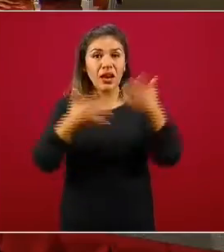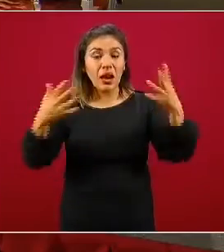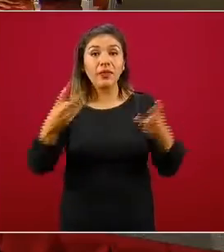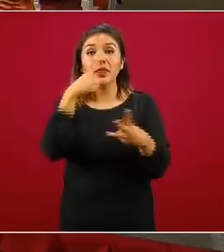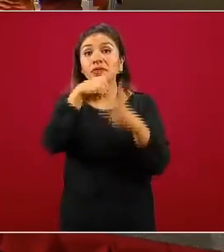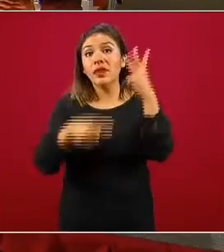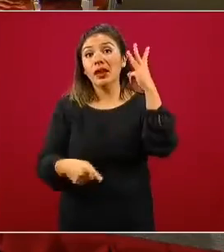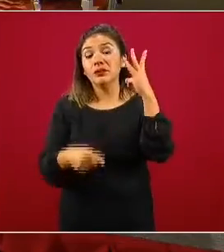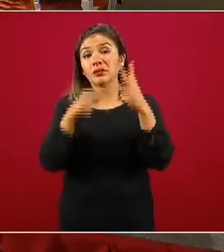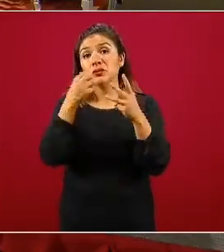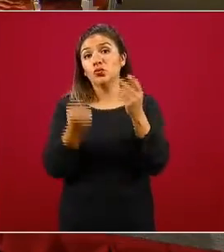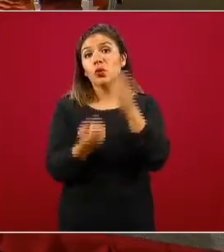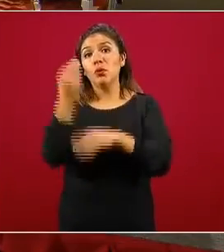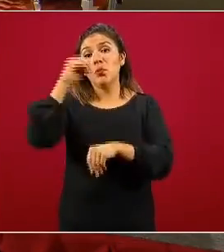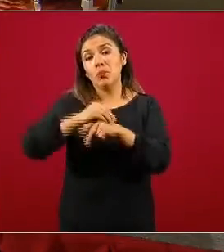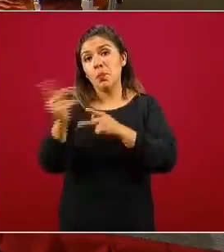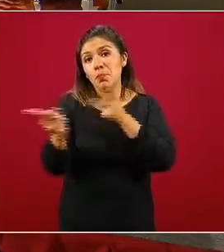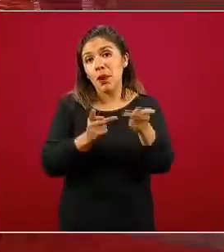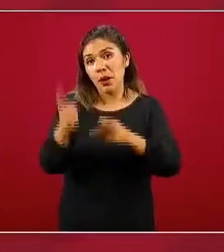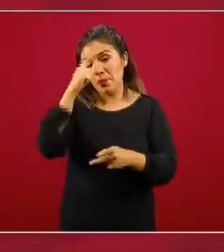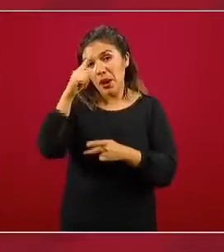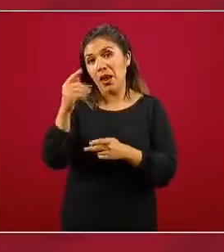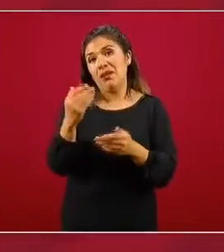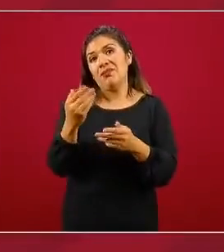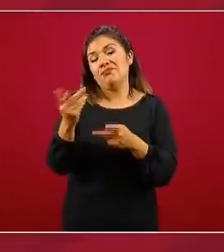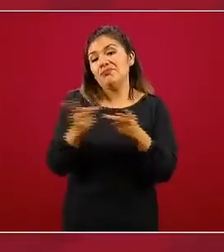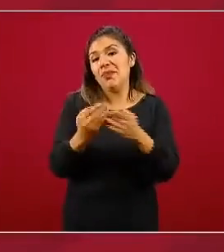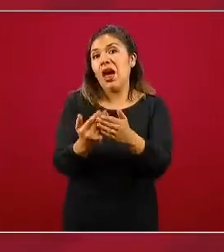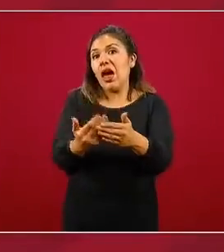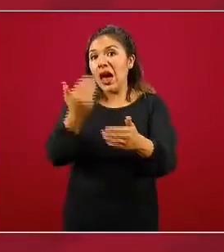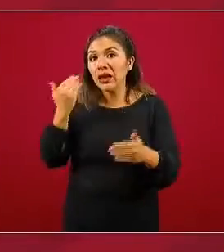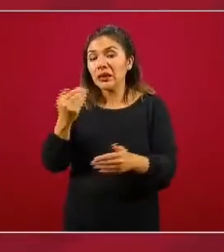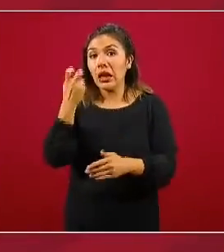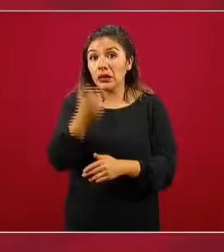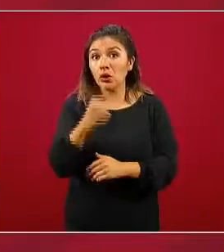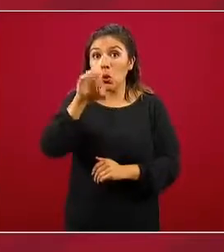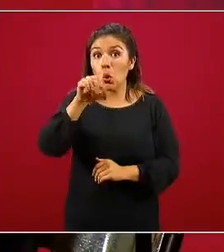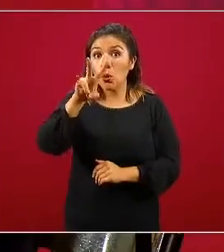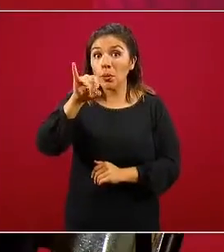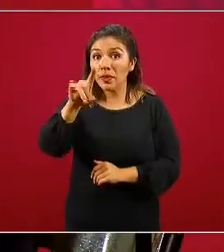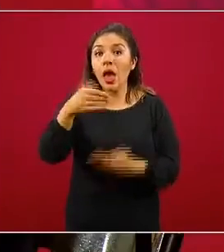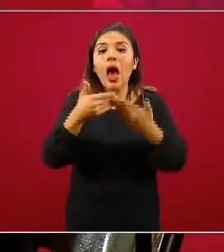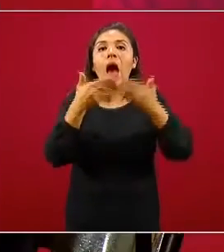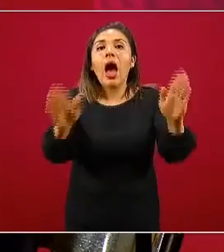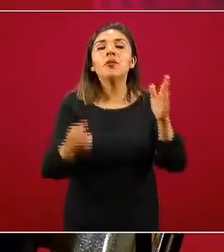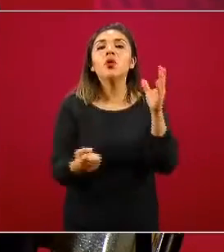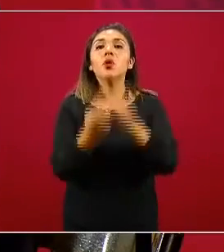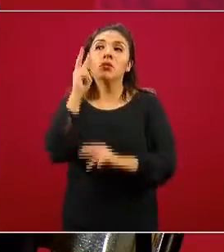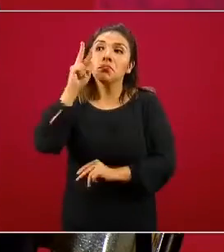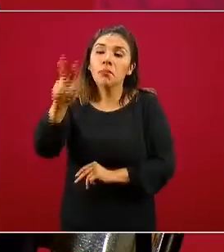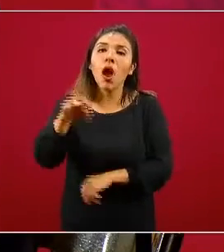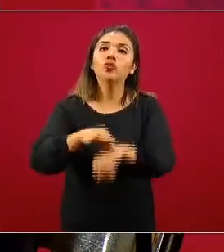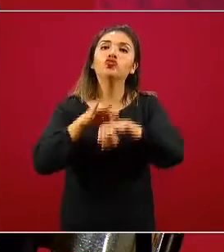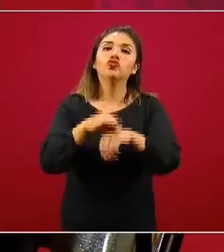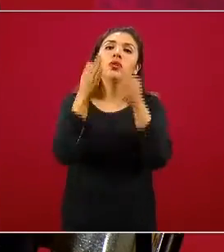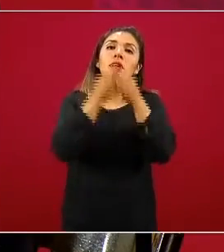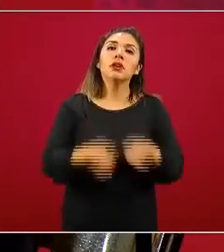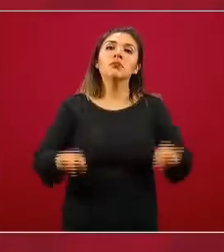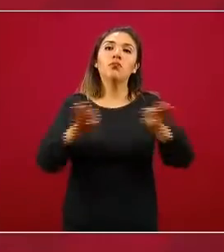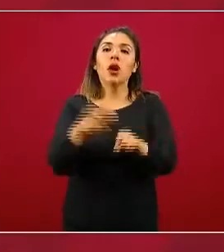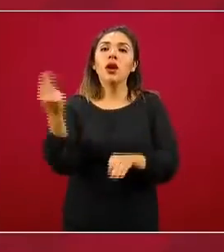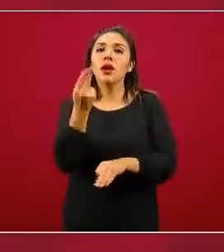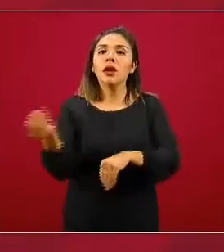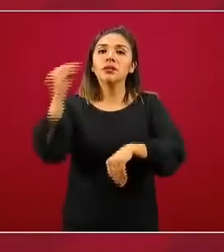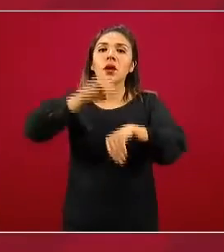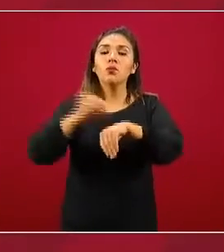3 de los elementos de estos planes de preparación que, insisto, COVID nos da la razón de la importancia de dar estos pasos,